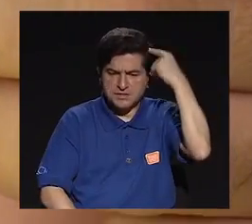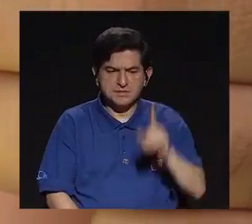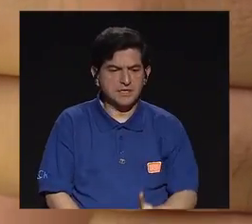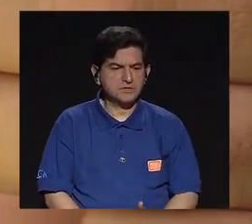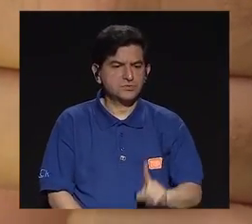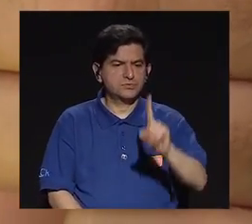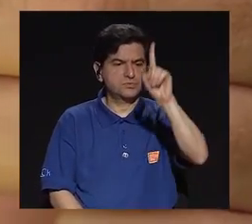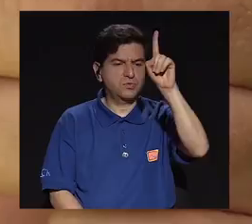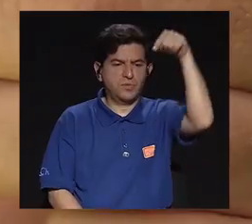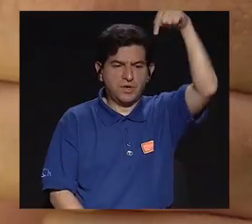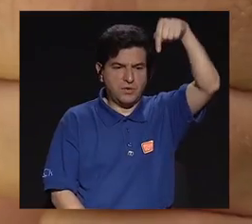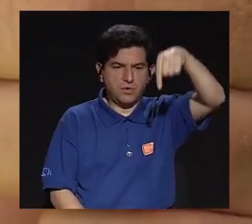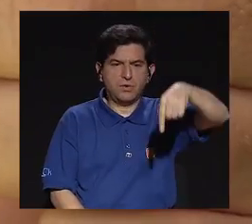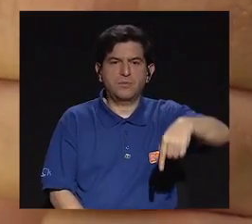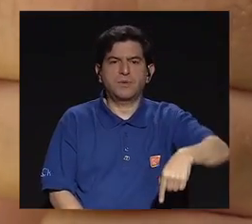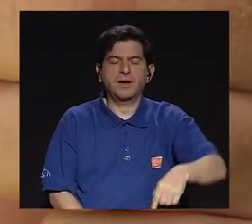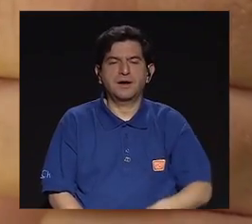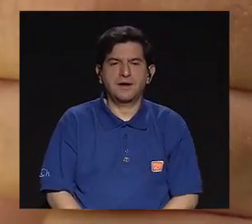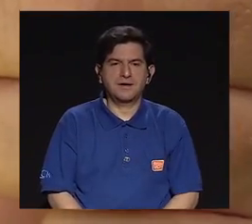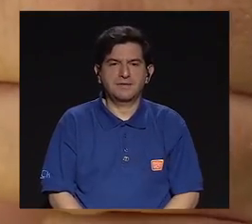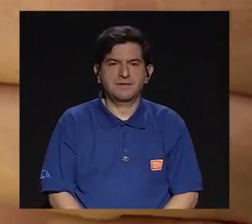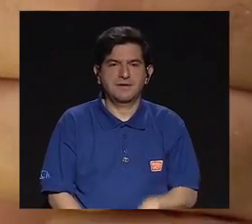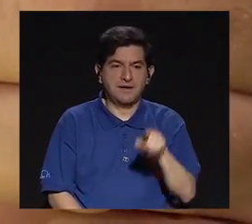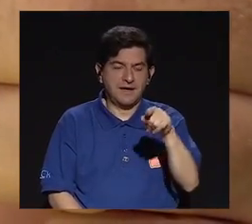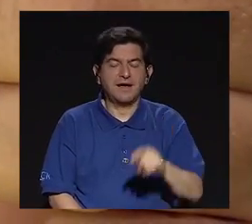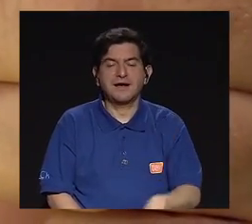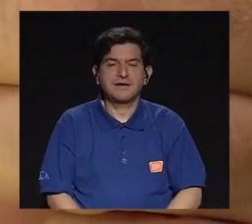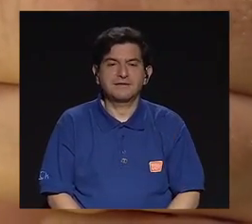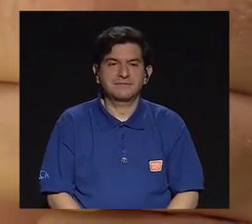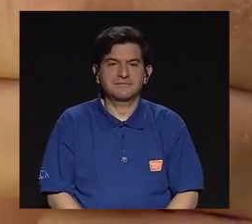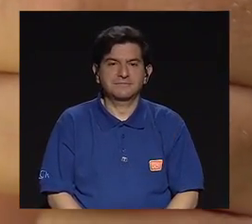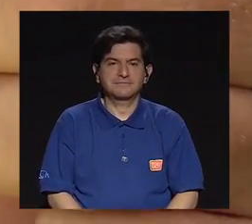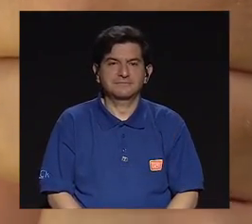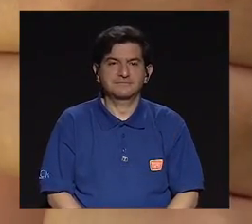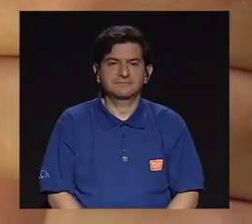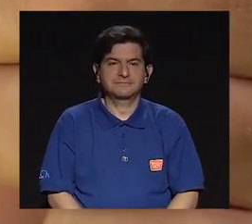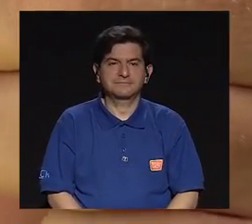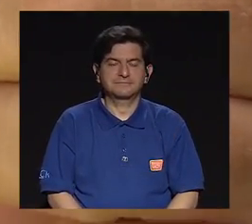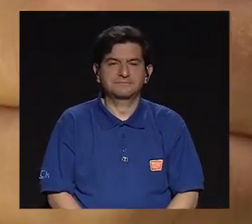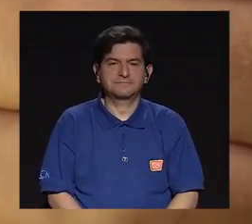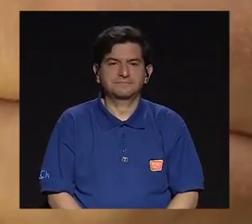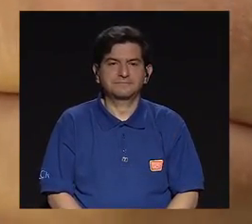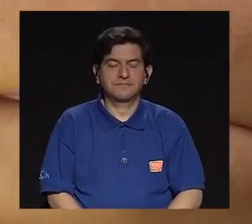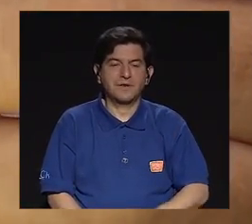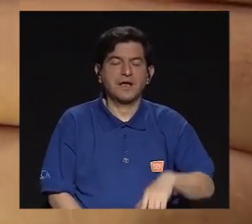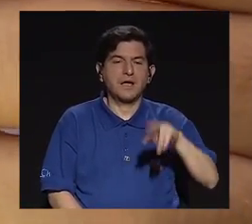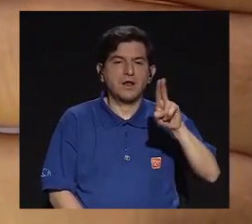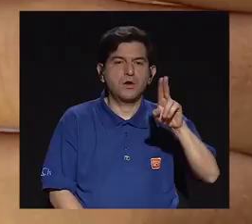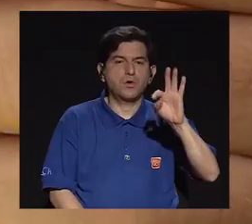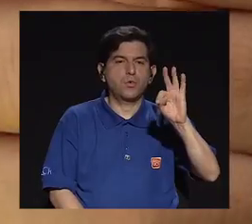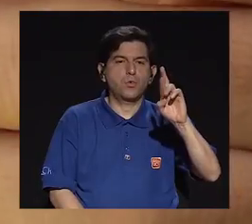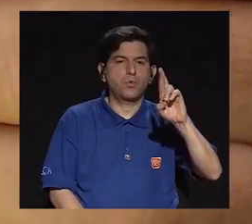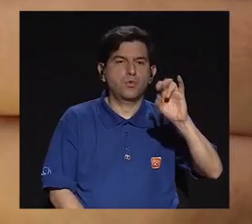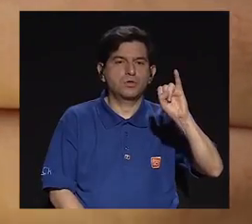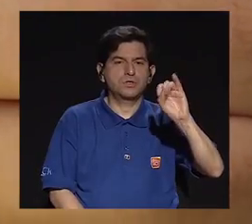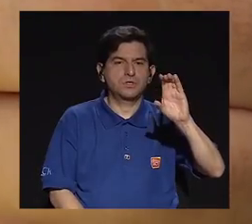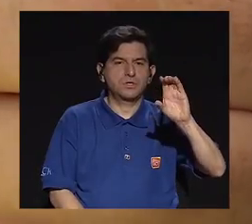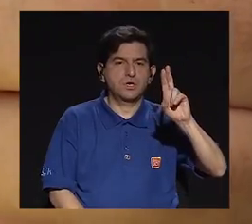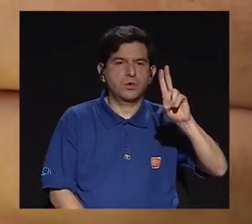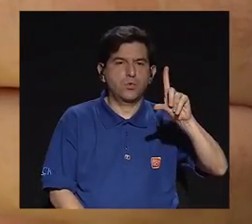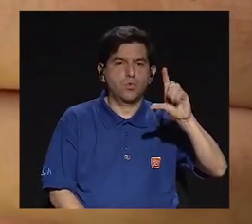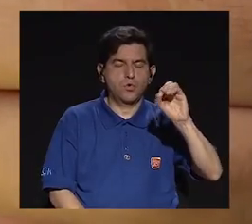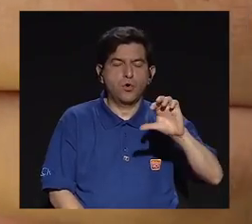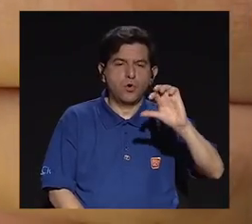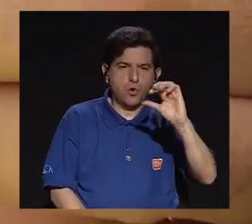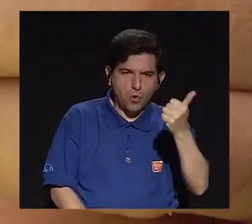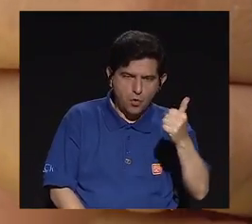si vamos para arriba o vamos para abajo. O sea, la aceleración lineal en la posición vertical. El utrículo tiene otra mácula, o sea, otro